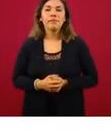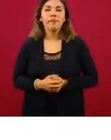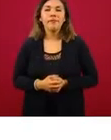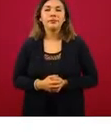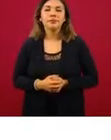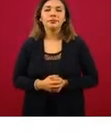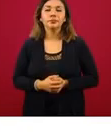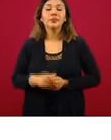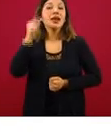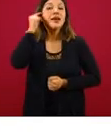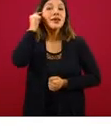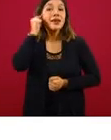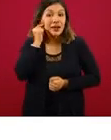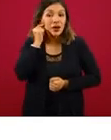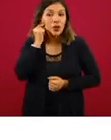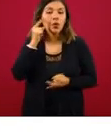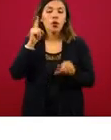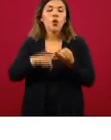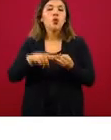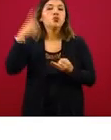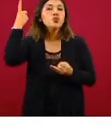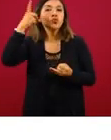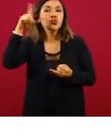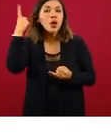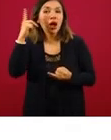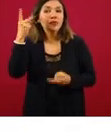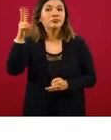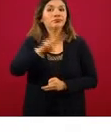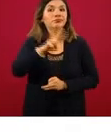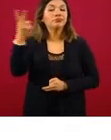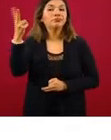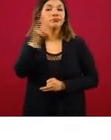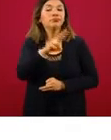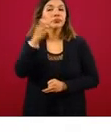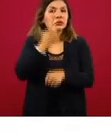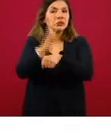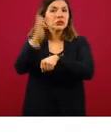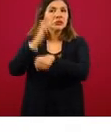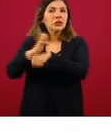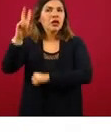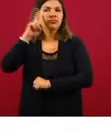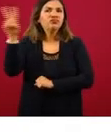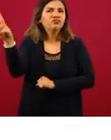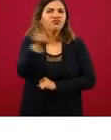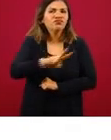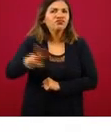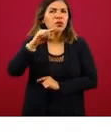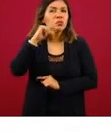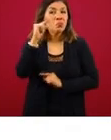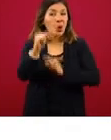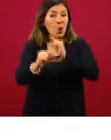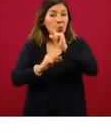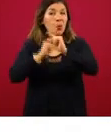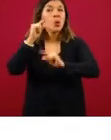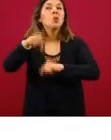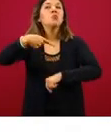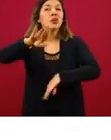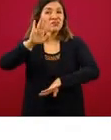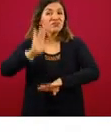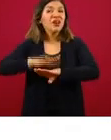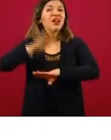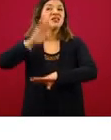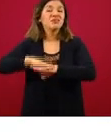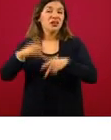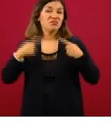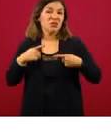El estado de Guerrero y el estado de Durango son 2 estados que podemos observar como muy poco a poco, pero sí han incrementado